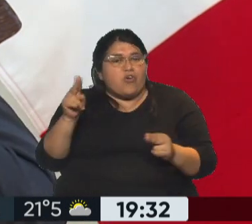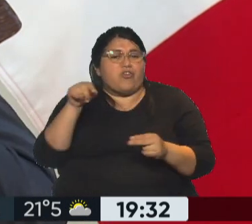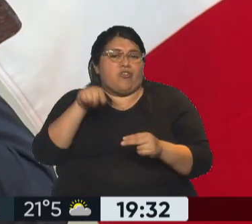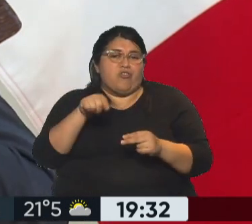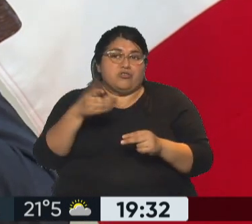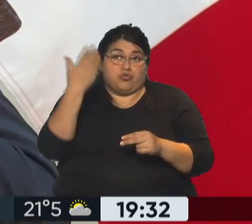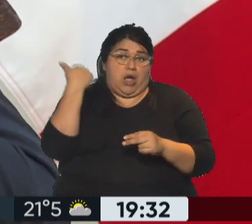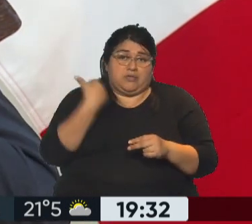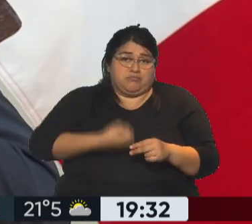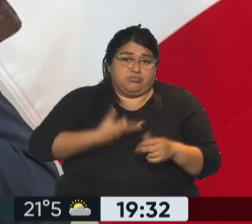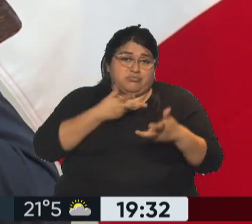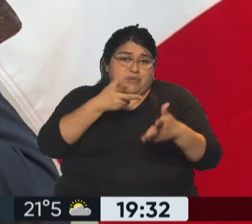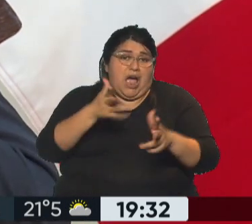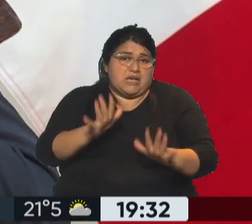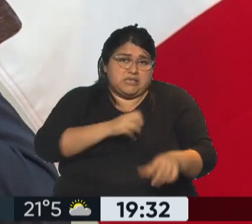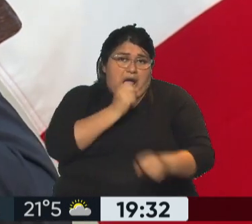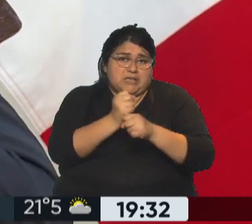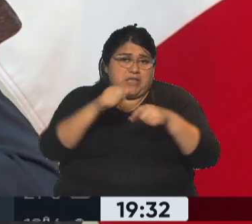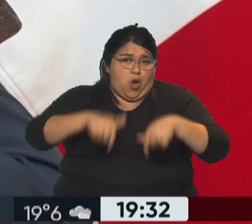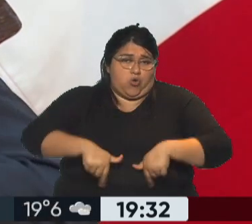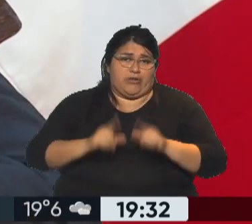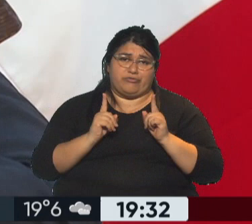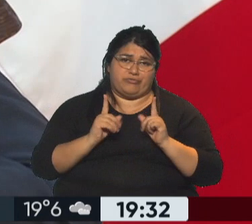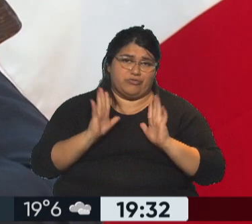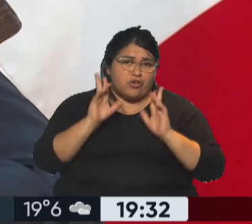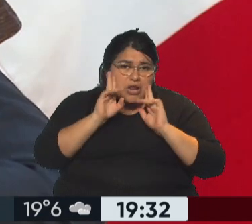cuando la ley salió y lo vengo defendiendo desde siempre.